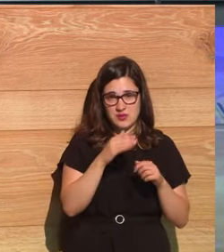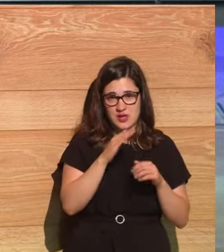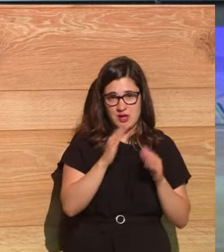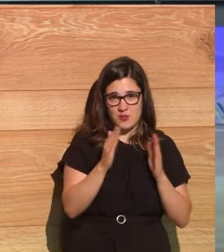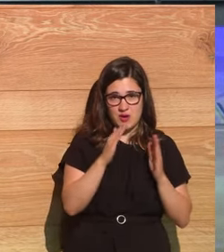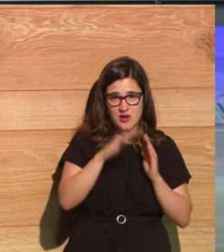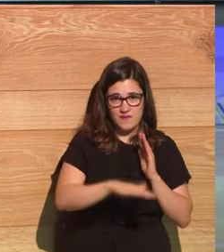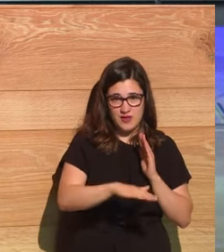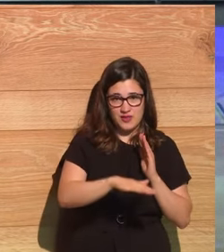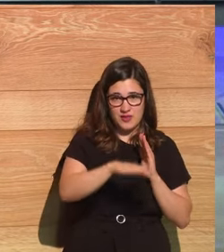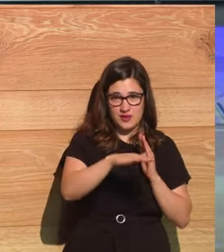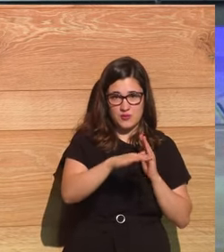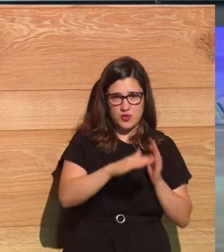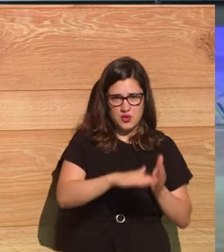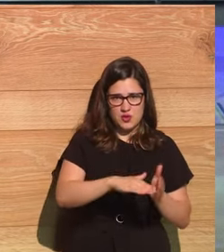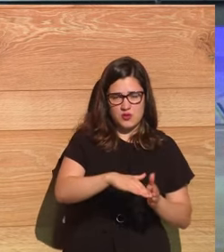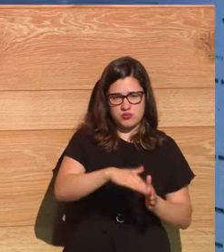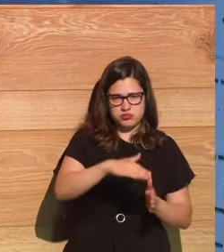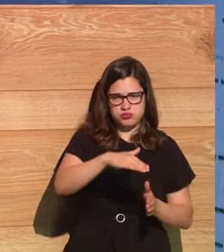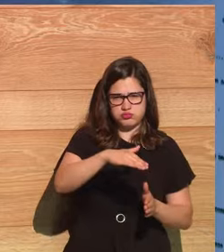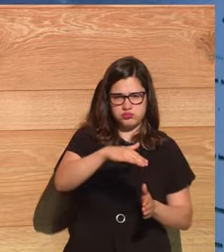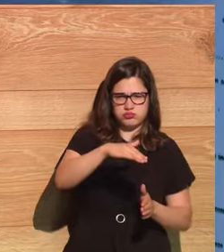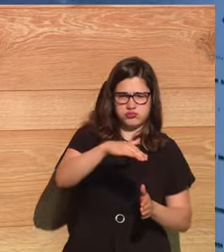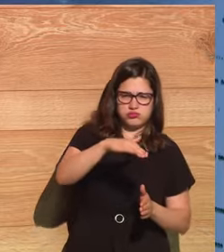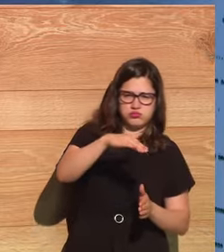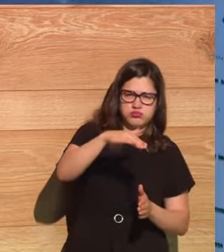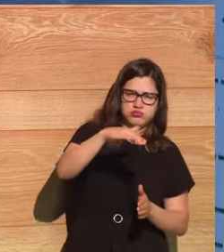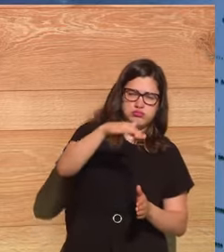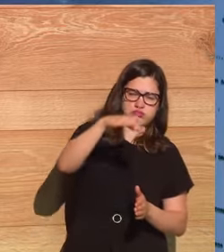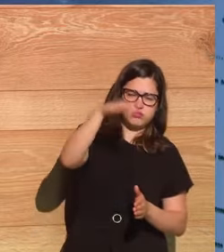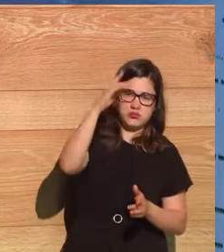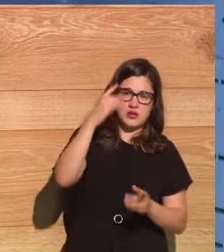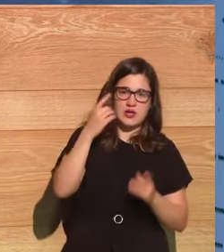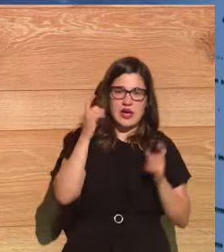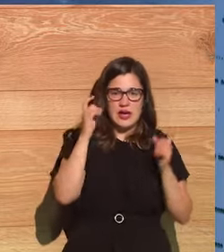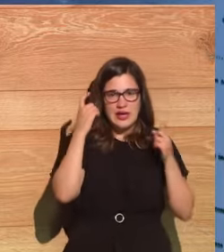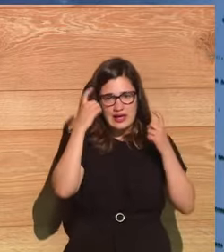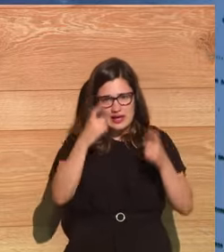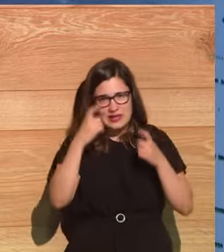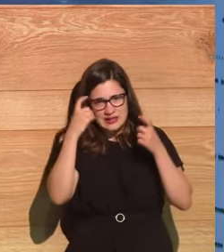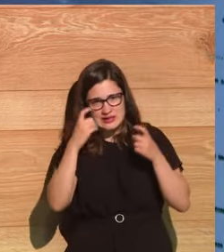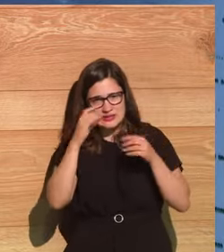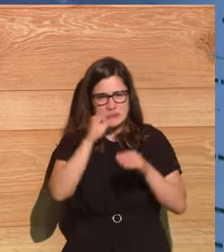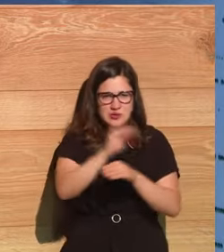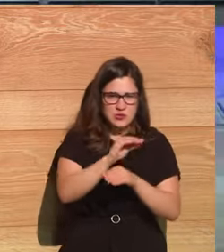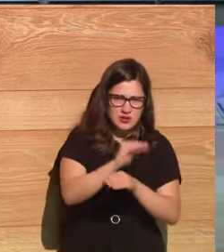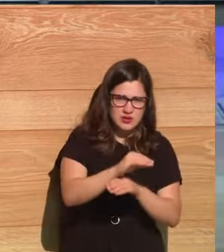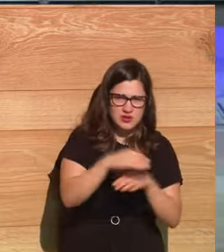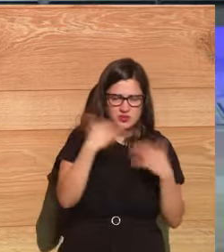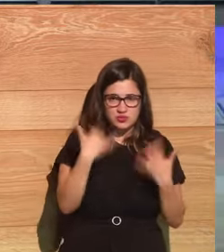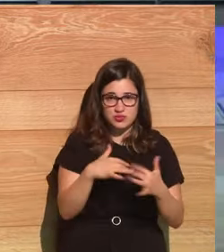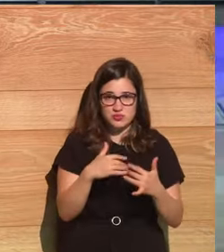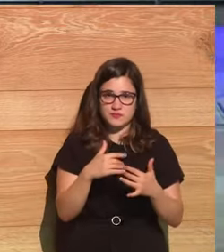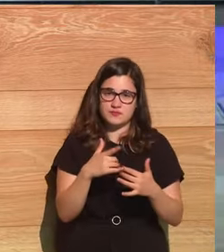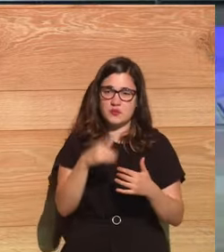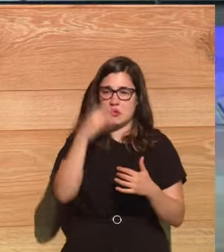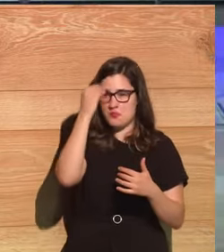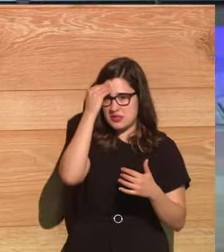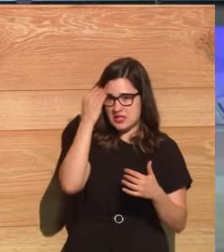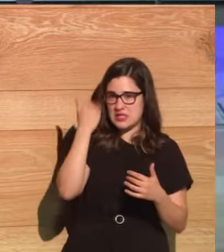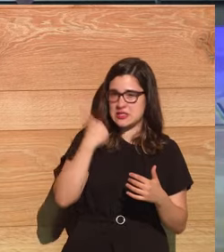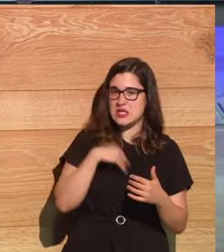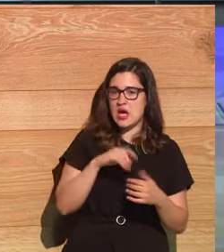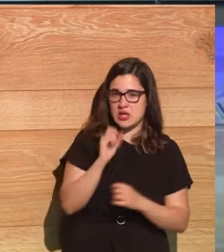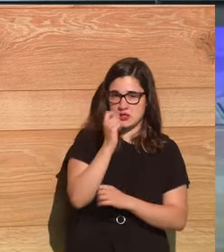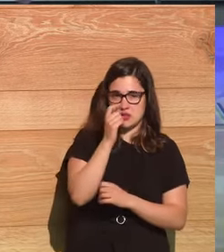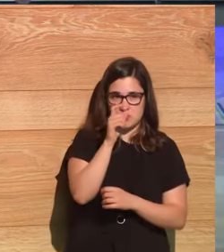se conviertan en adultos solventes, autónomos, muchísimo más tiempo, muchísima más energía, tremendo. Y dices, bueno, y cuando creo que ya he conseguido